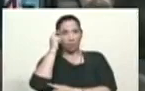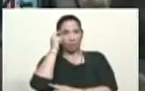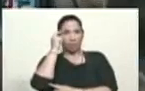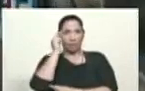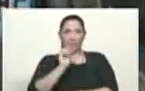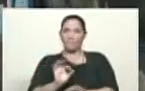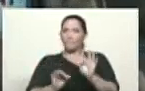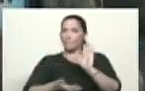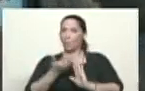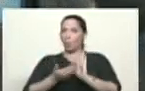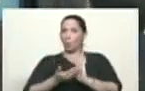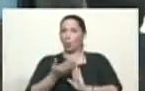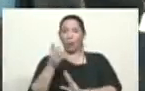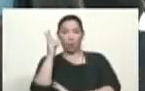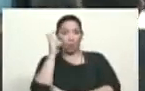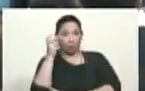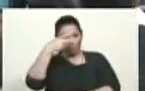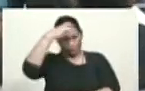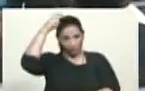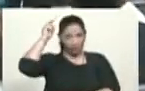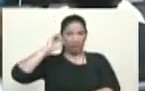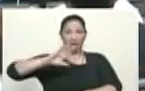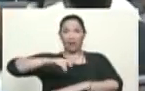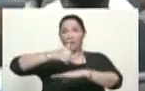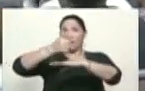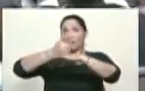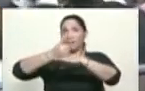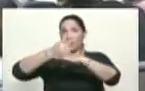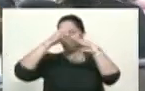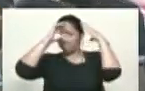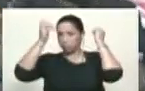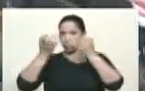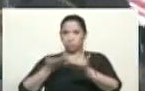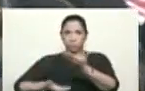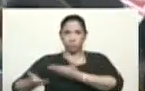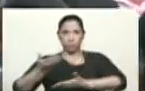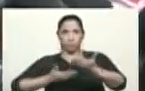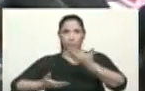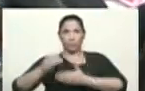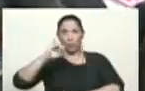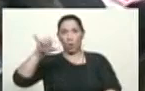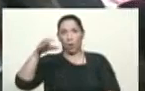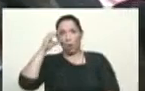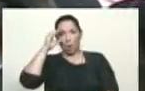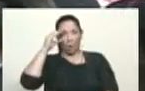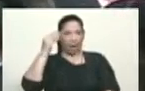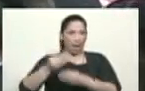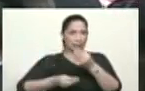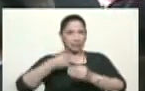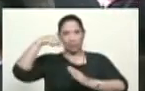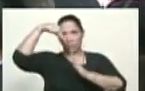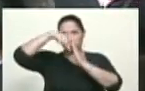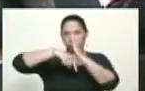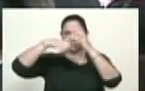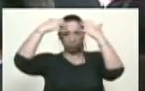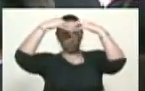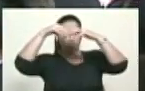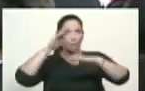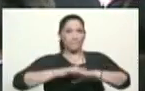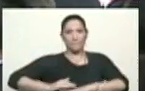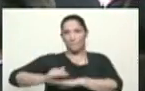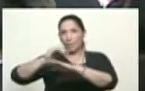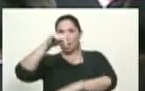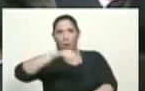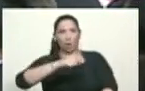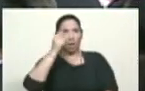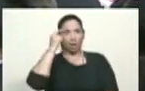propicio. Escuchábamos al canciller, el jefe de la diplomacia, Jorge Arriaza Monserrat, exactamente haciendo reflexiones de lo que ocurre hoy en día y lo que